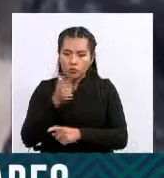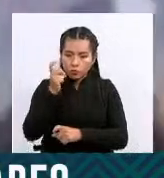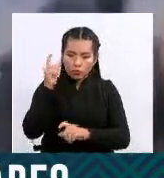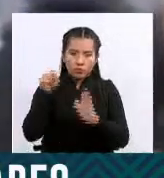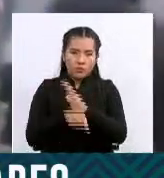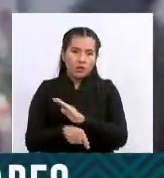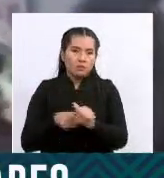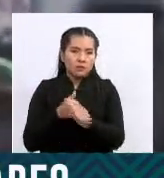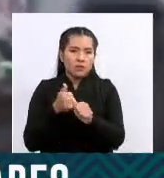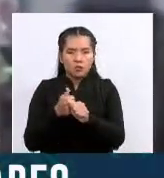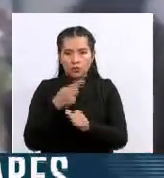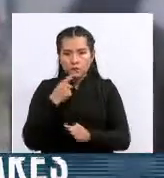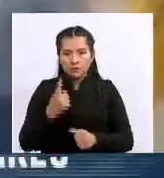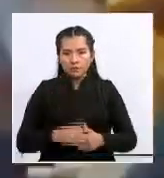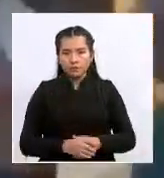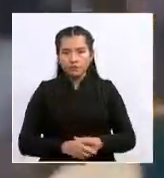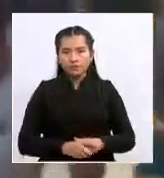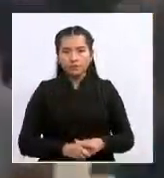humilde.